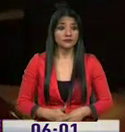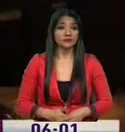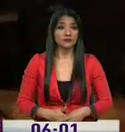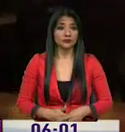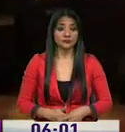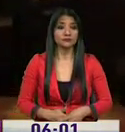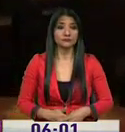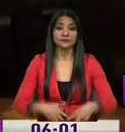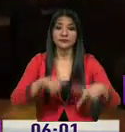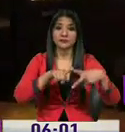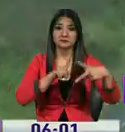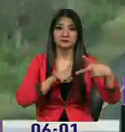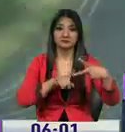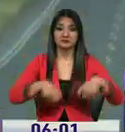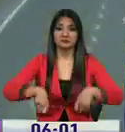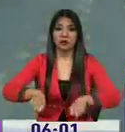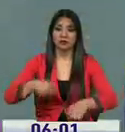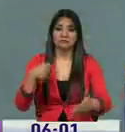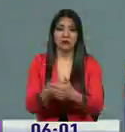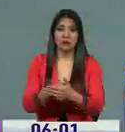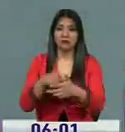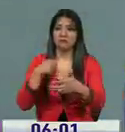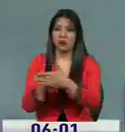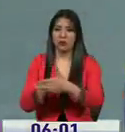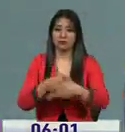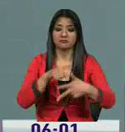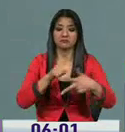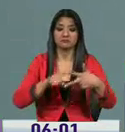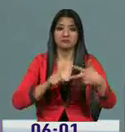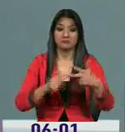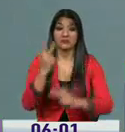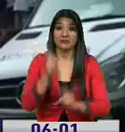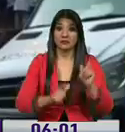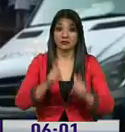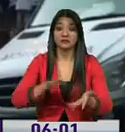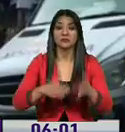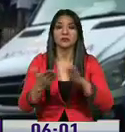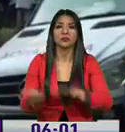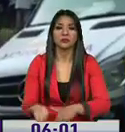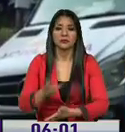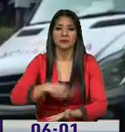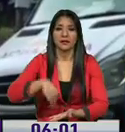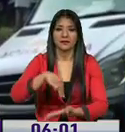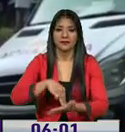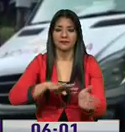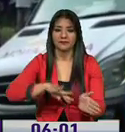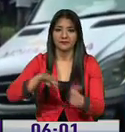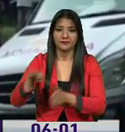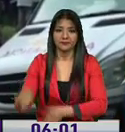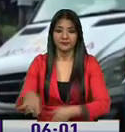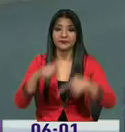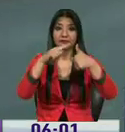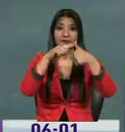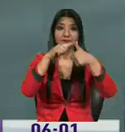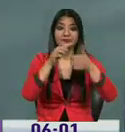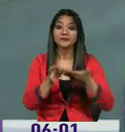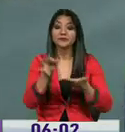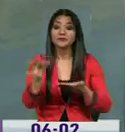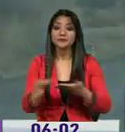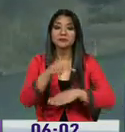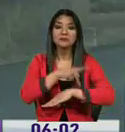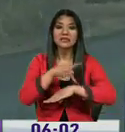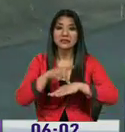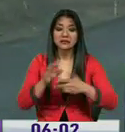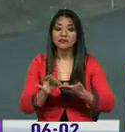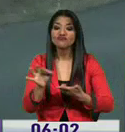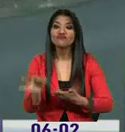2 accidentes en motocicleta cobraron la vida de 3 personas este fin de semana en Manabí. El primer caso se registró en el cantón Pichincha. Una pareja